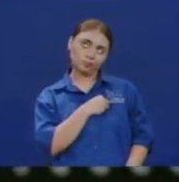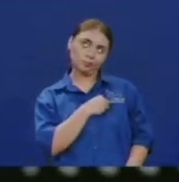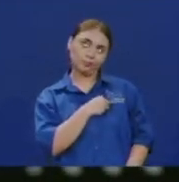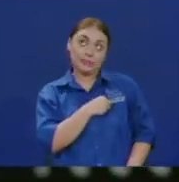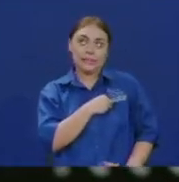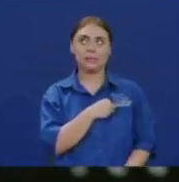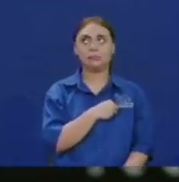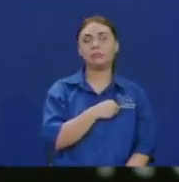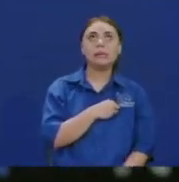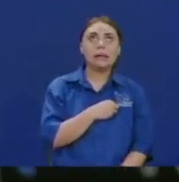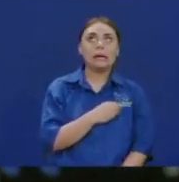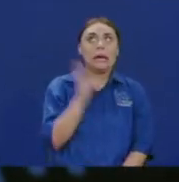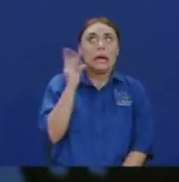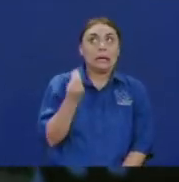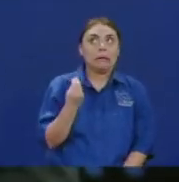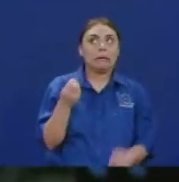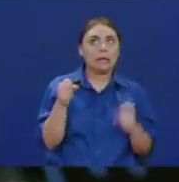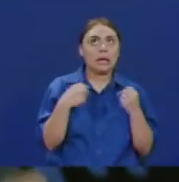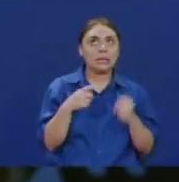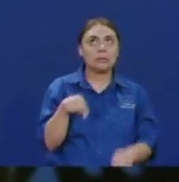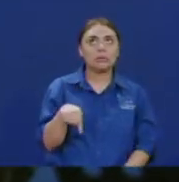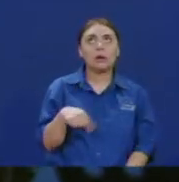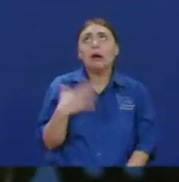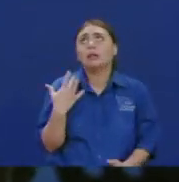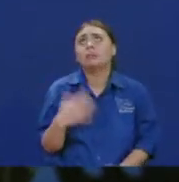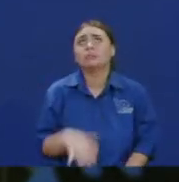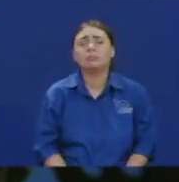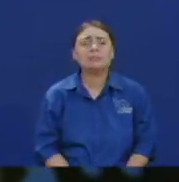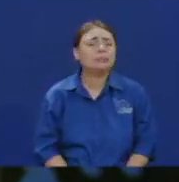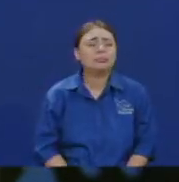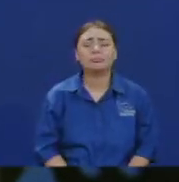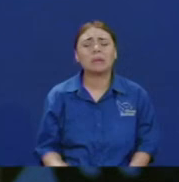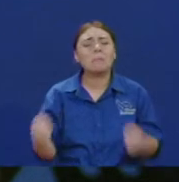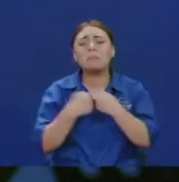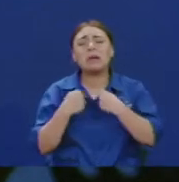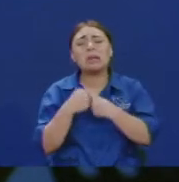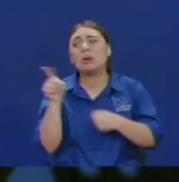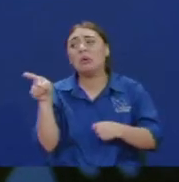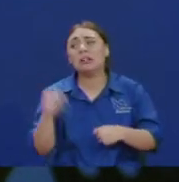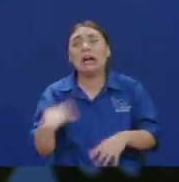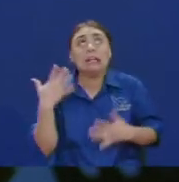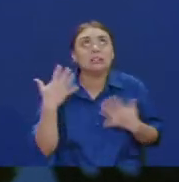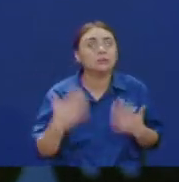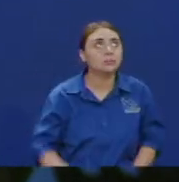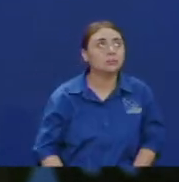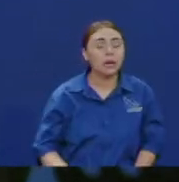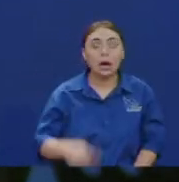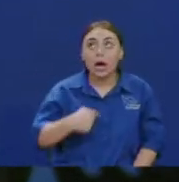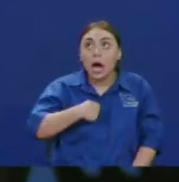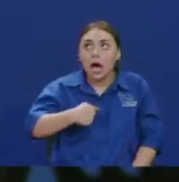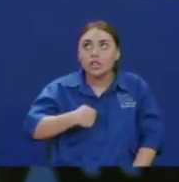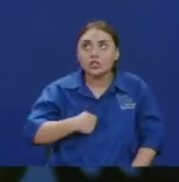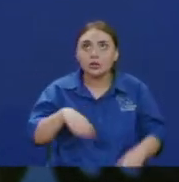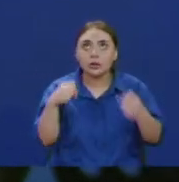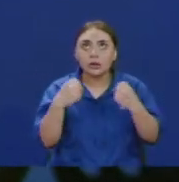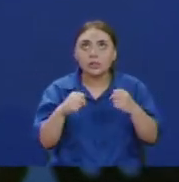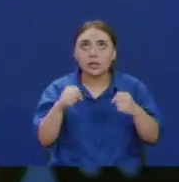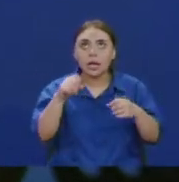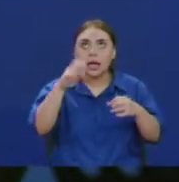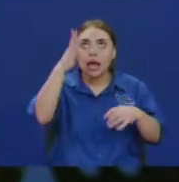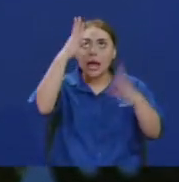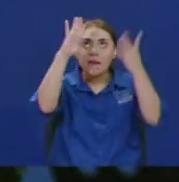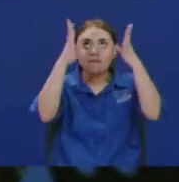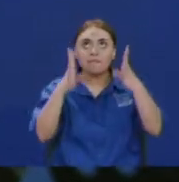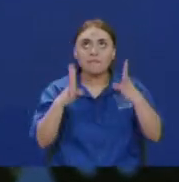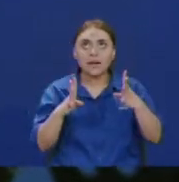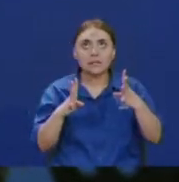lo que hablé en las últimas 24 horas. Híjole, peleé a fulano, mengano, perencejo. Híjole, tengo un perfil falso con el cual insulto a todos